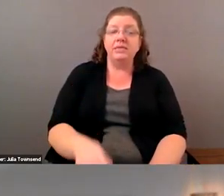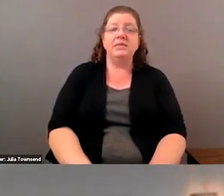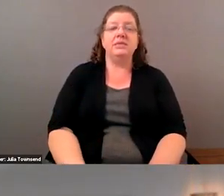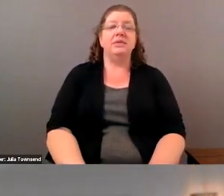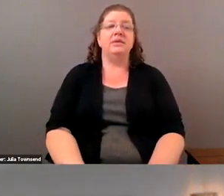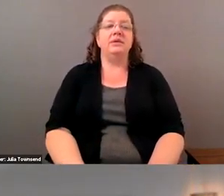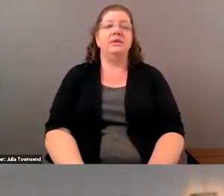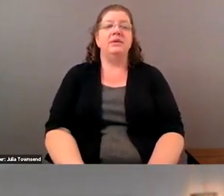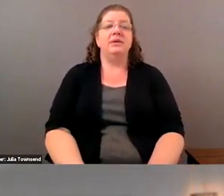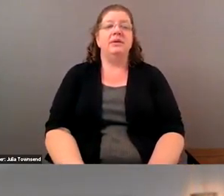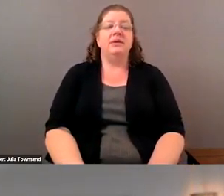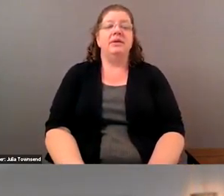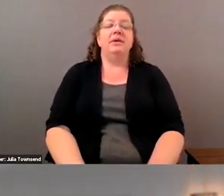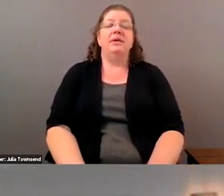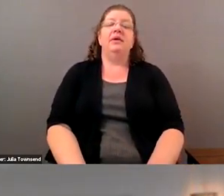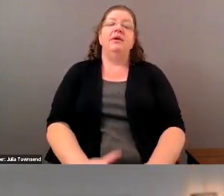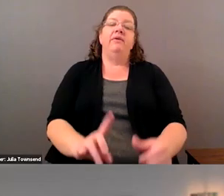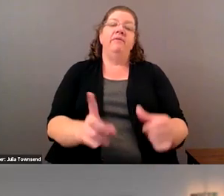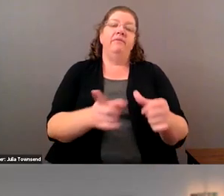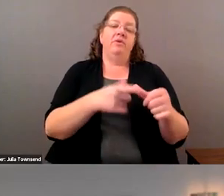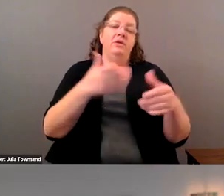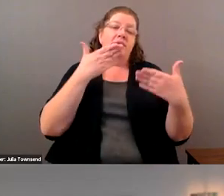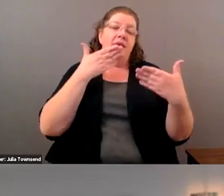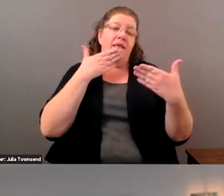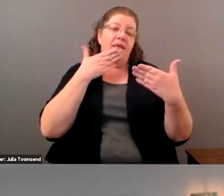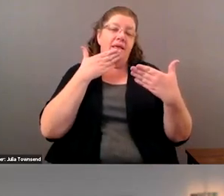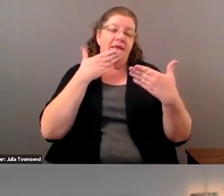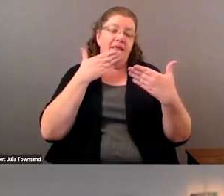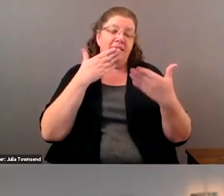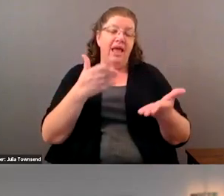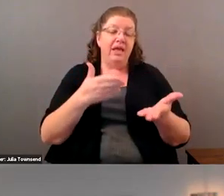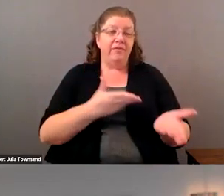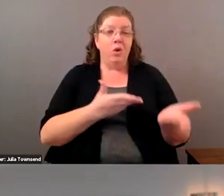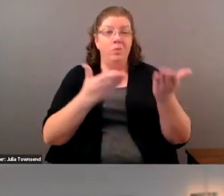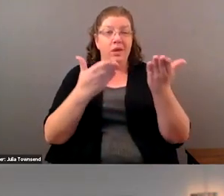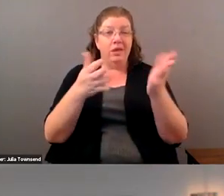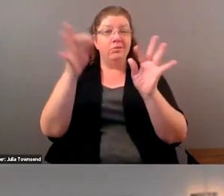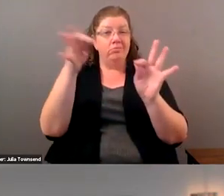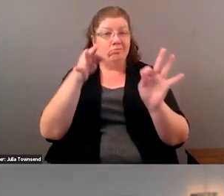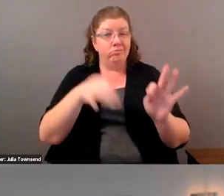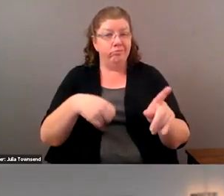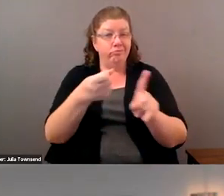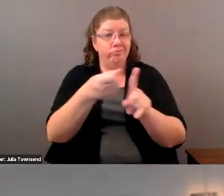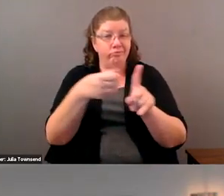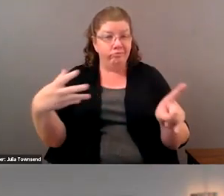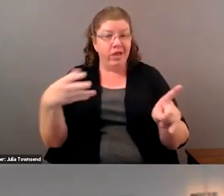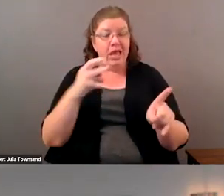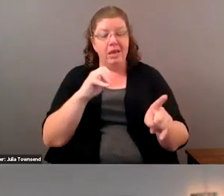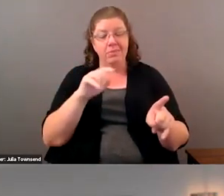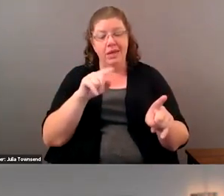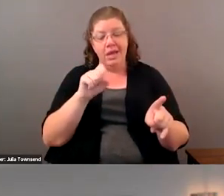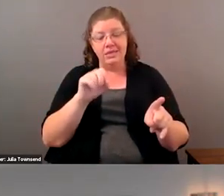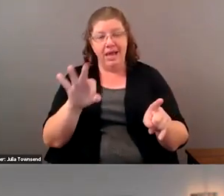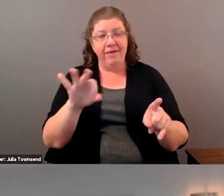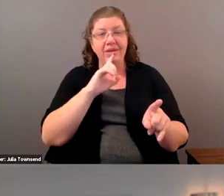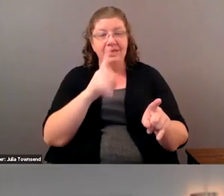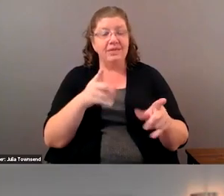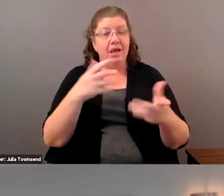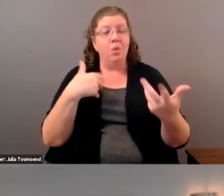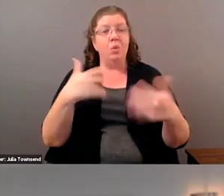comentarios señora álvarez adelante primero que nada gracias por traer es nuestra consideración